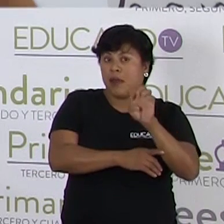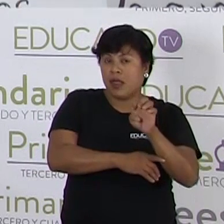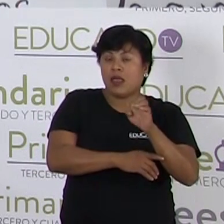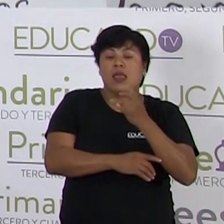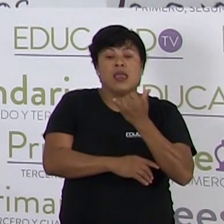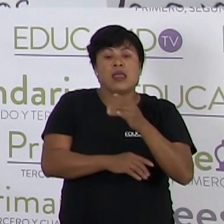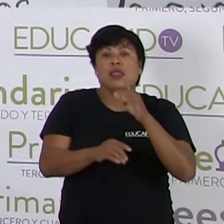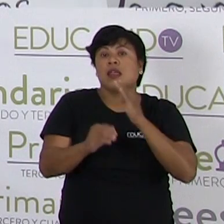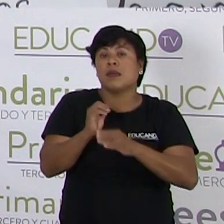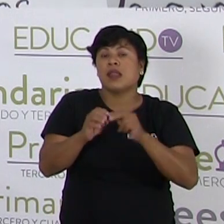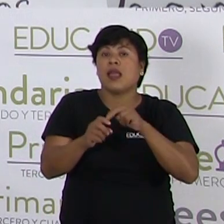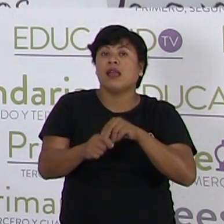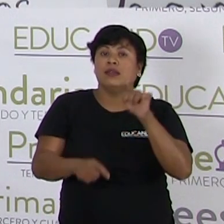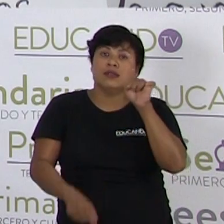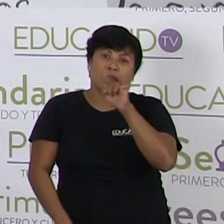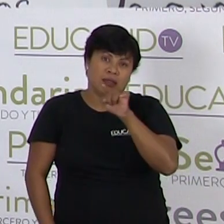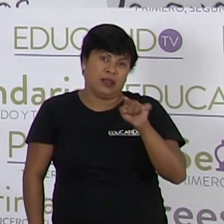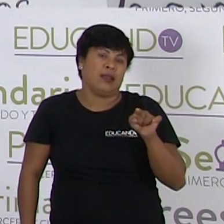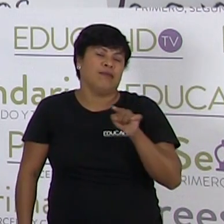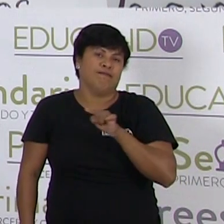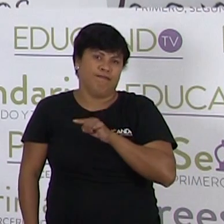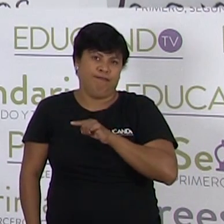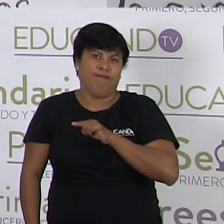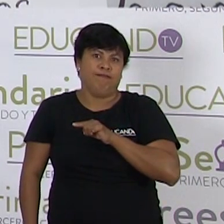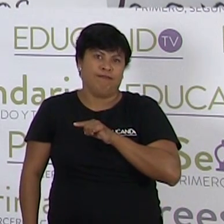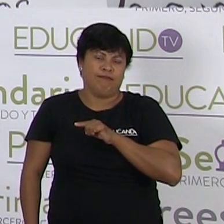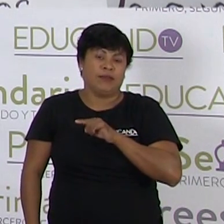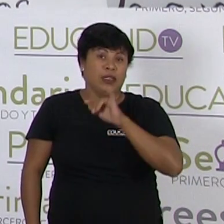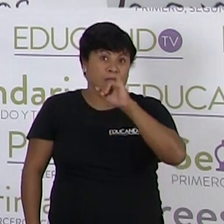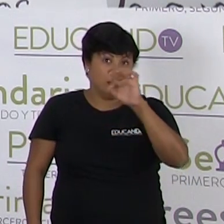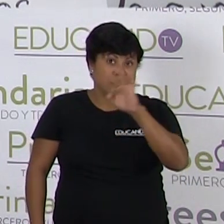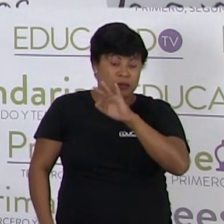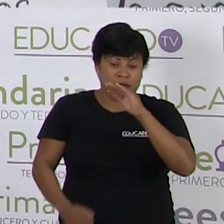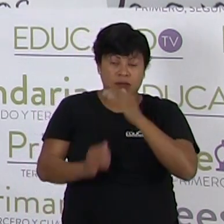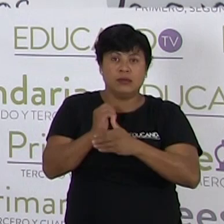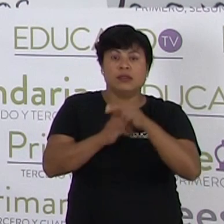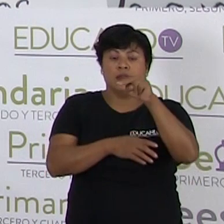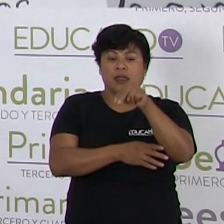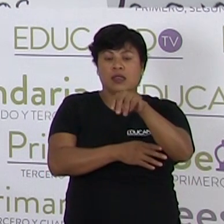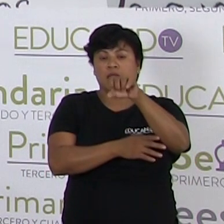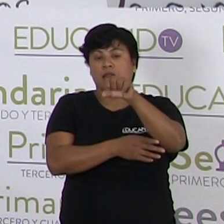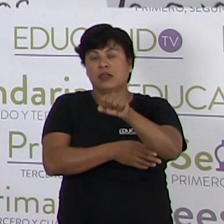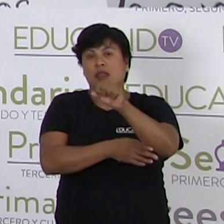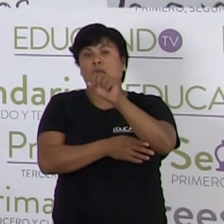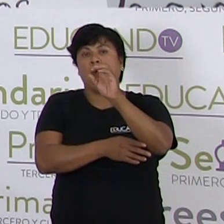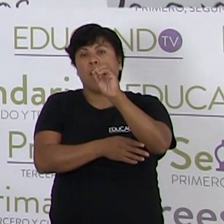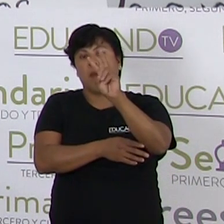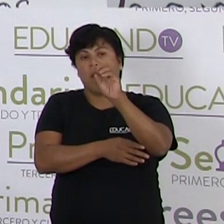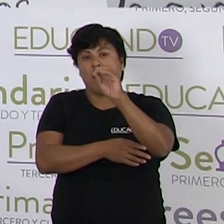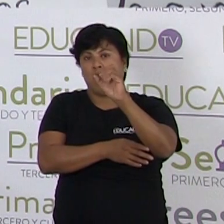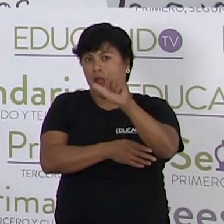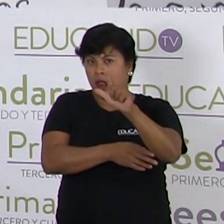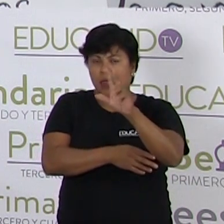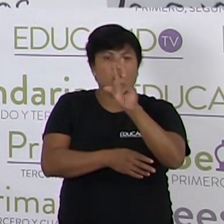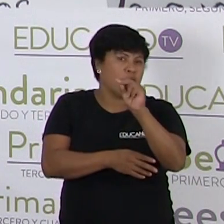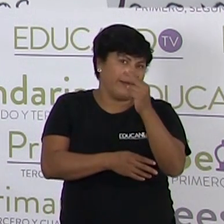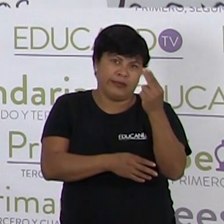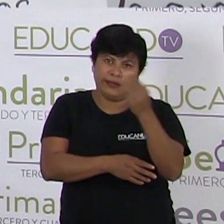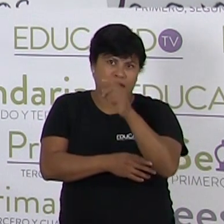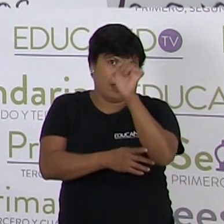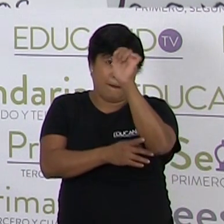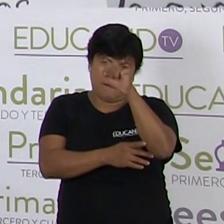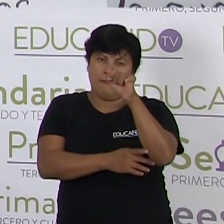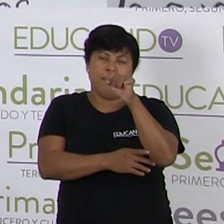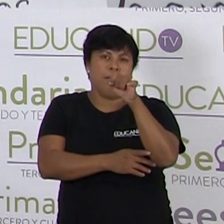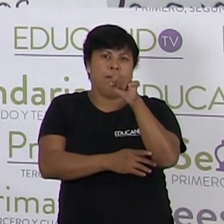está terminando en Z. Si terminara en N, en S o en vocal, no llevaría